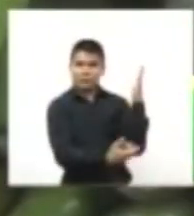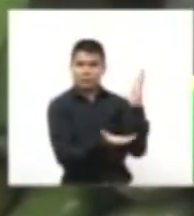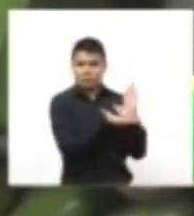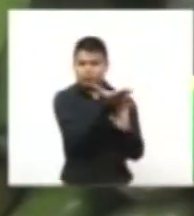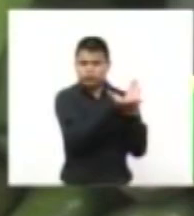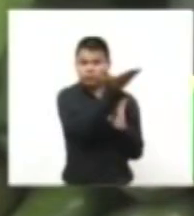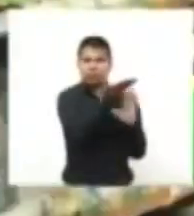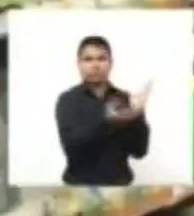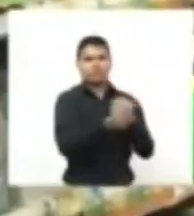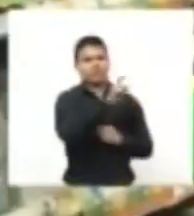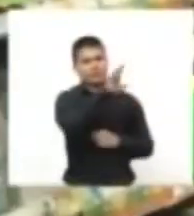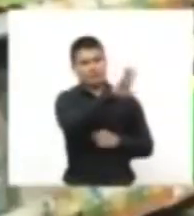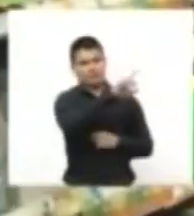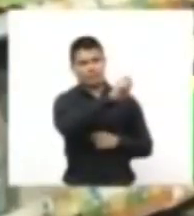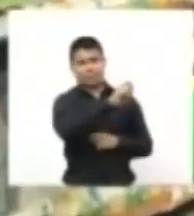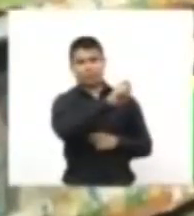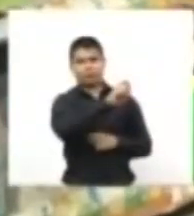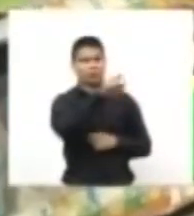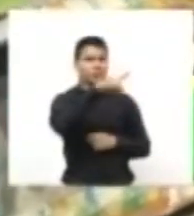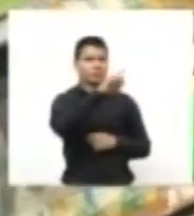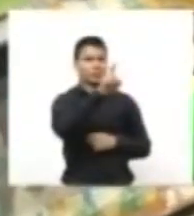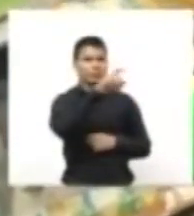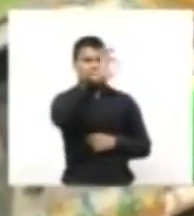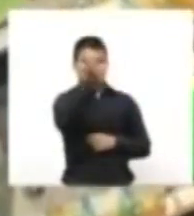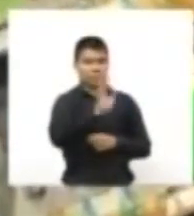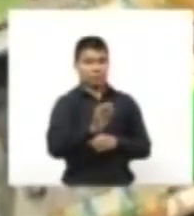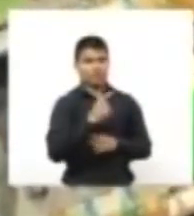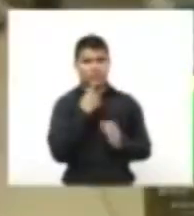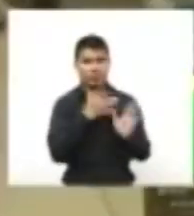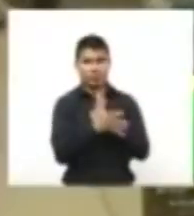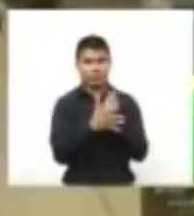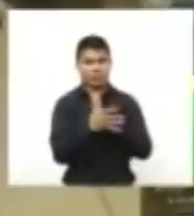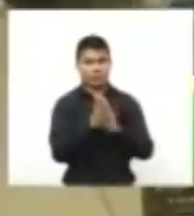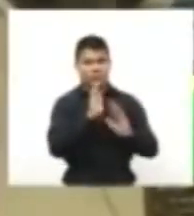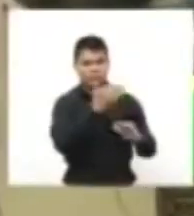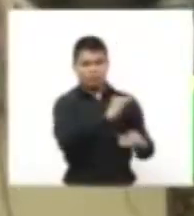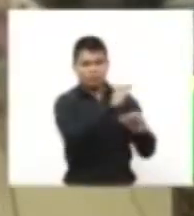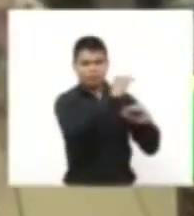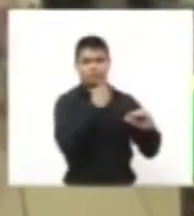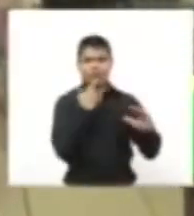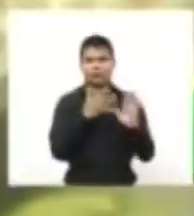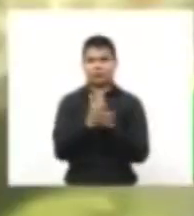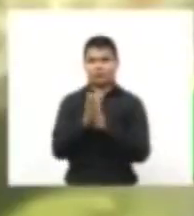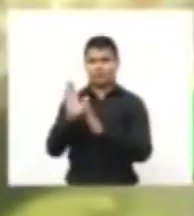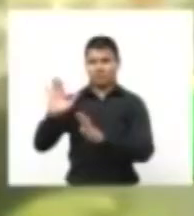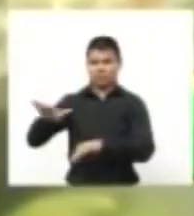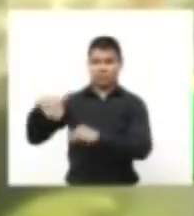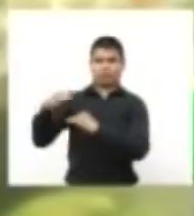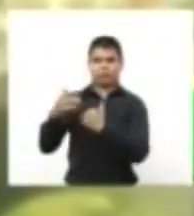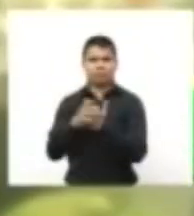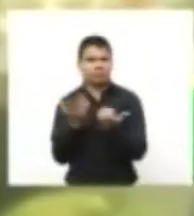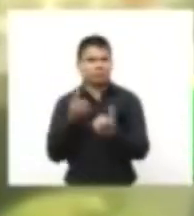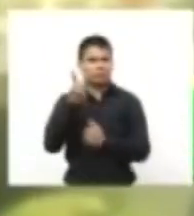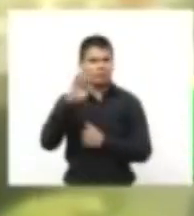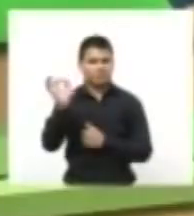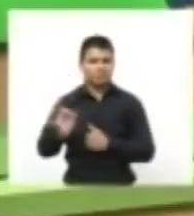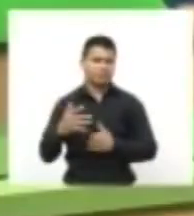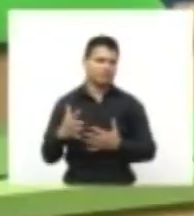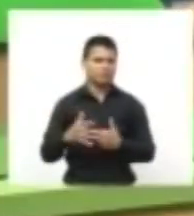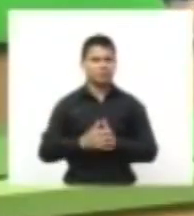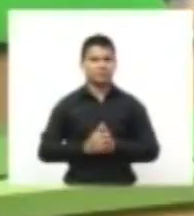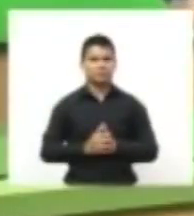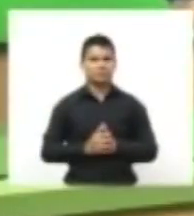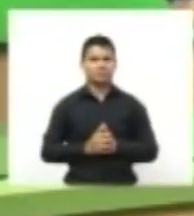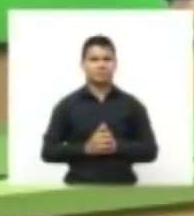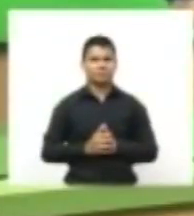de 5.6%. Esta cifra señala, según la ANIF, que no se generaría un incremento superior al 7%. Y